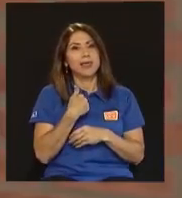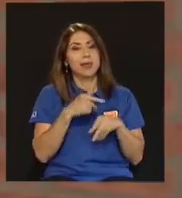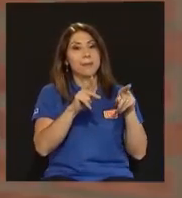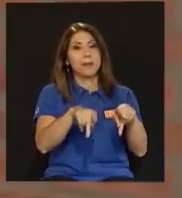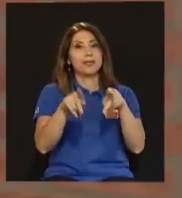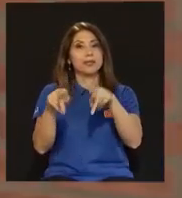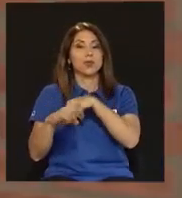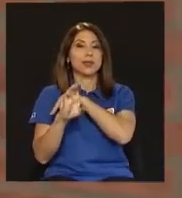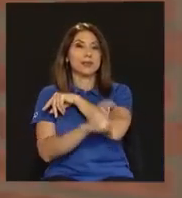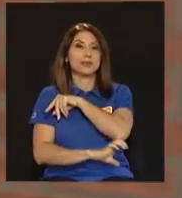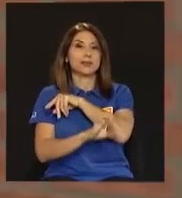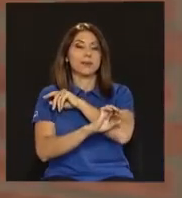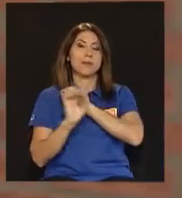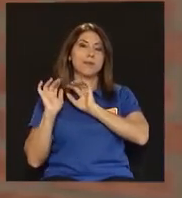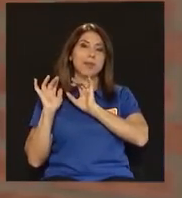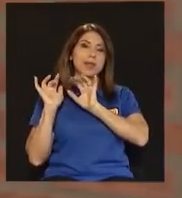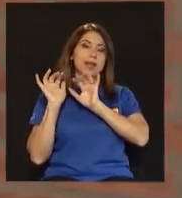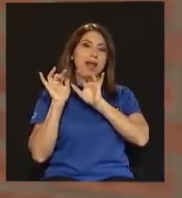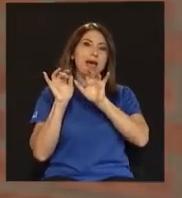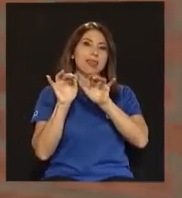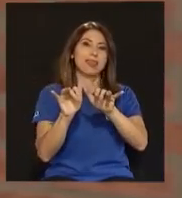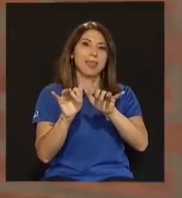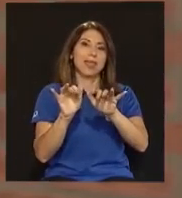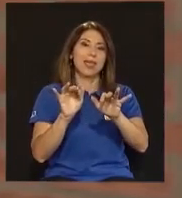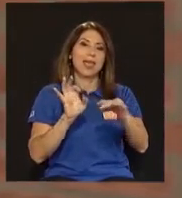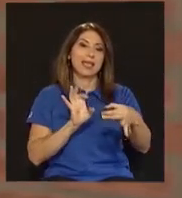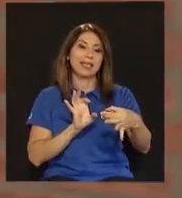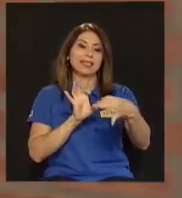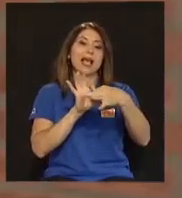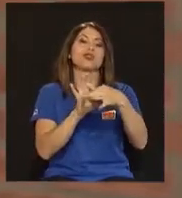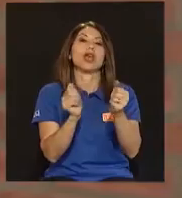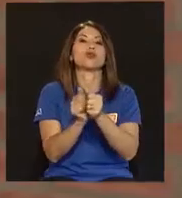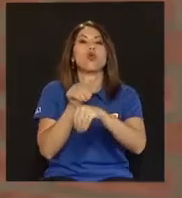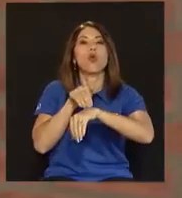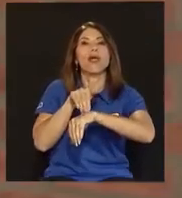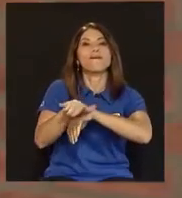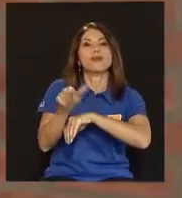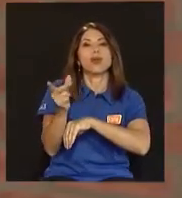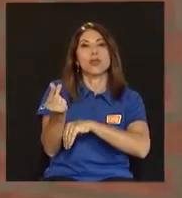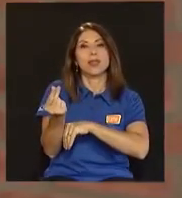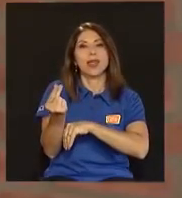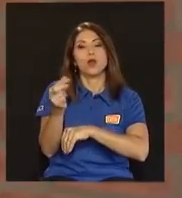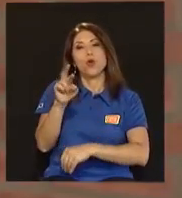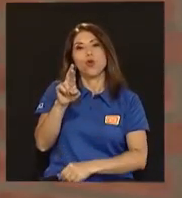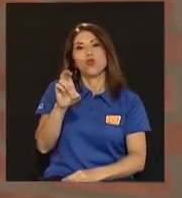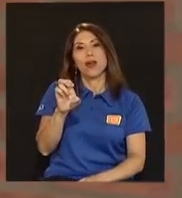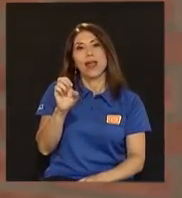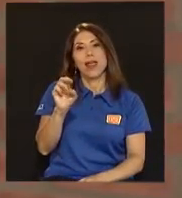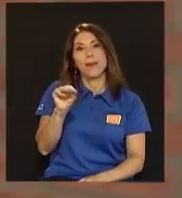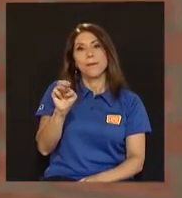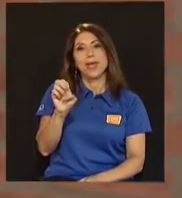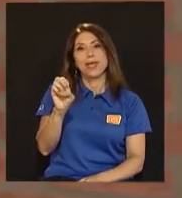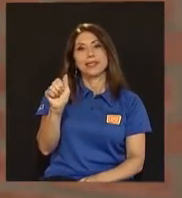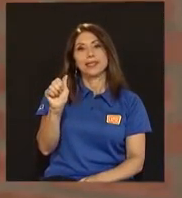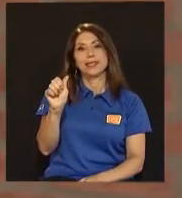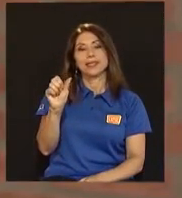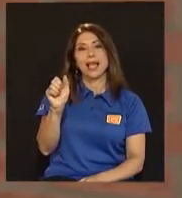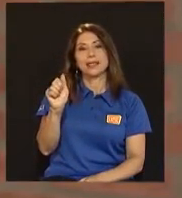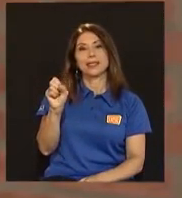migrante, están asociados con remesas y posiblemente ese es el capital